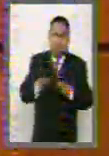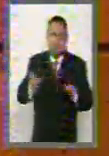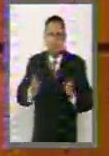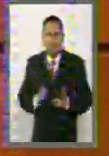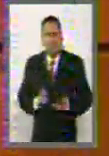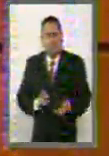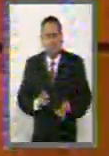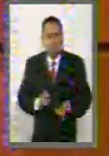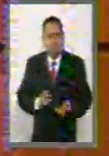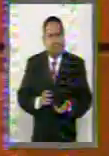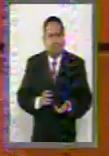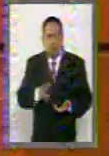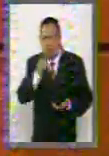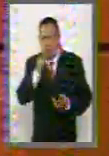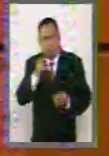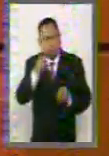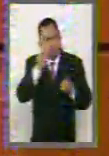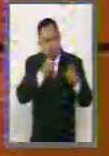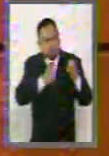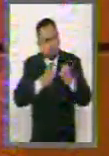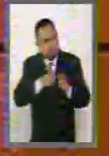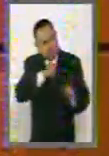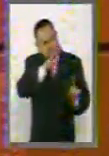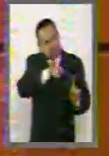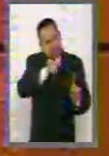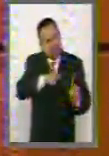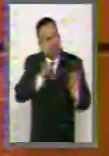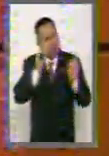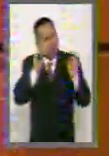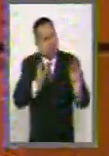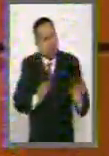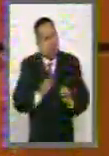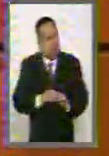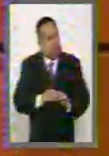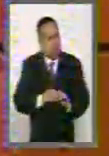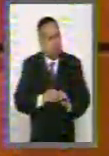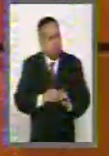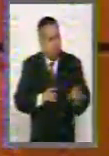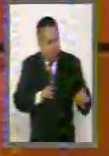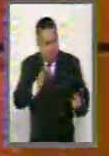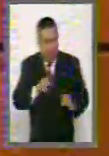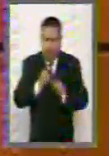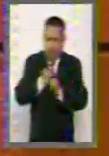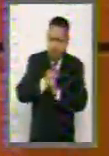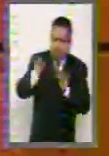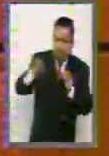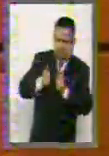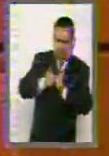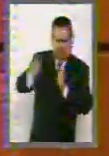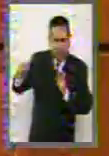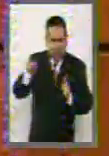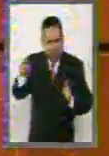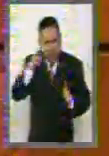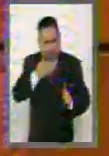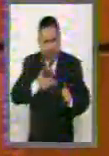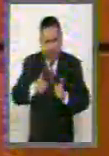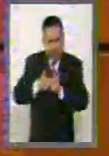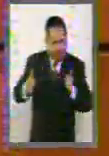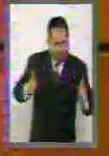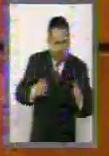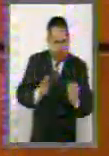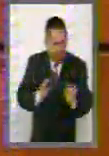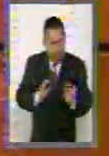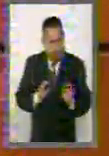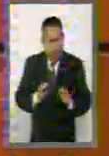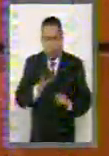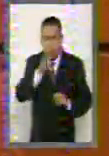no nos permite evaluar a estas personas en su independencia frente al poder. No